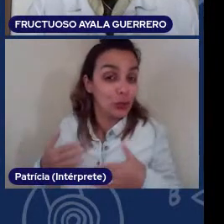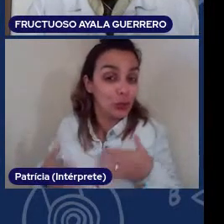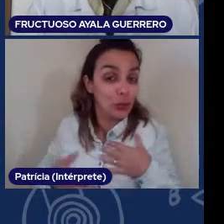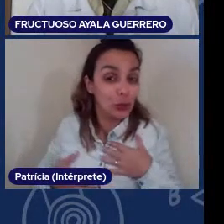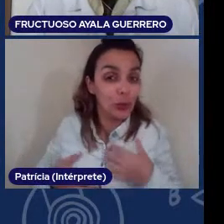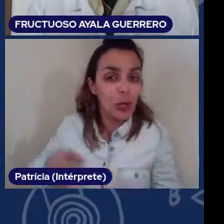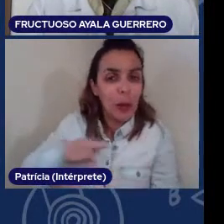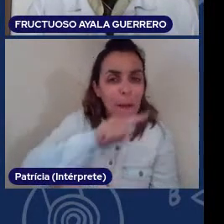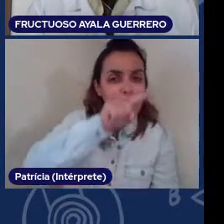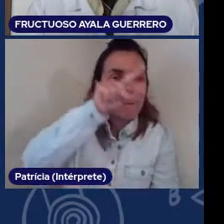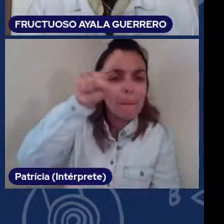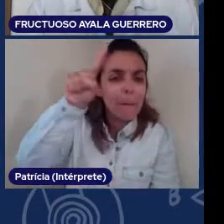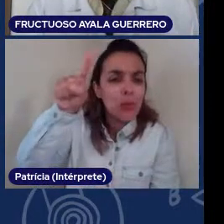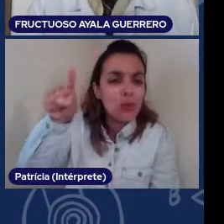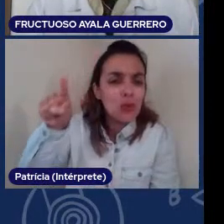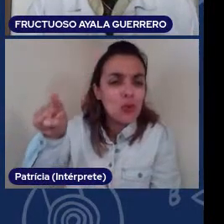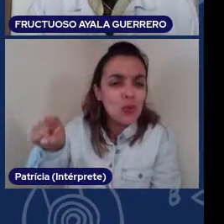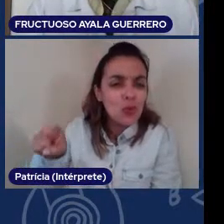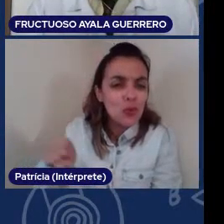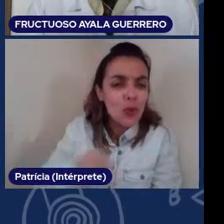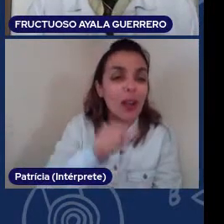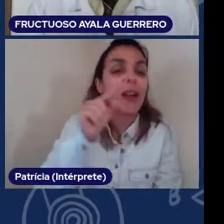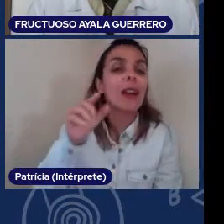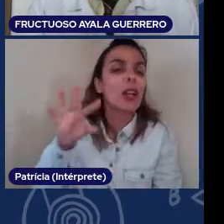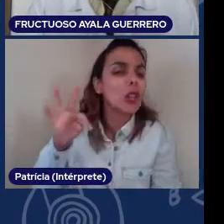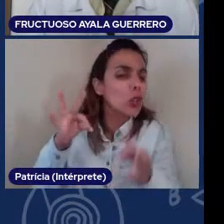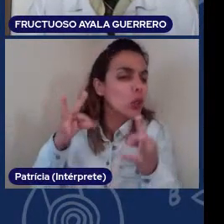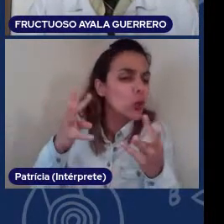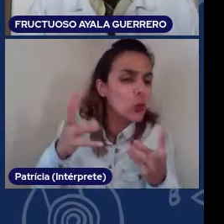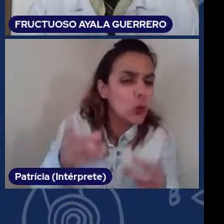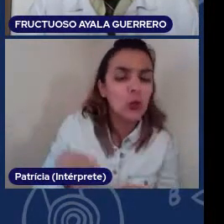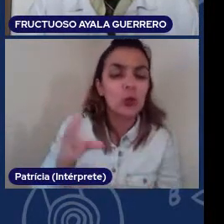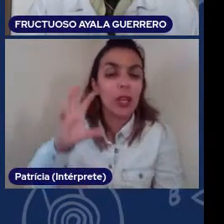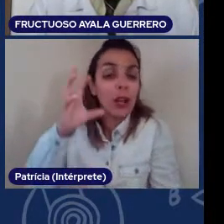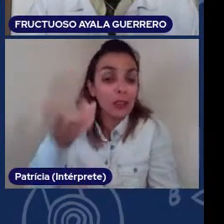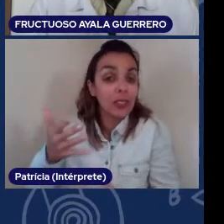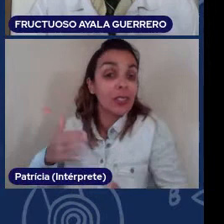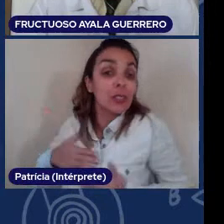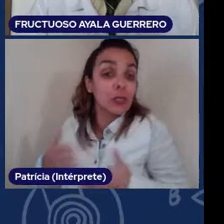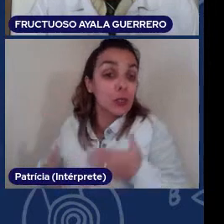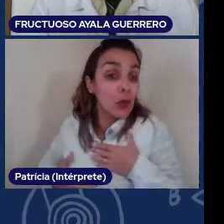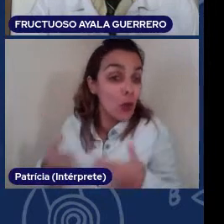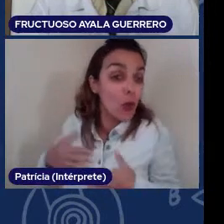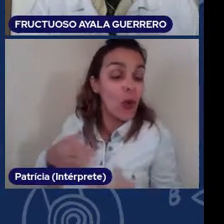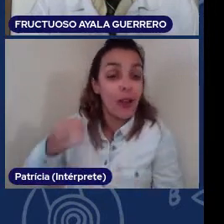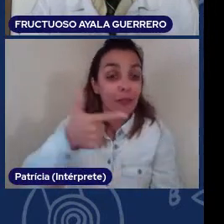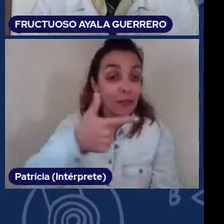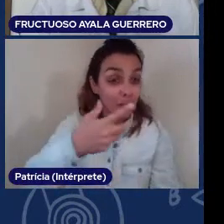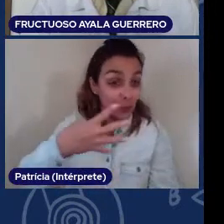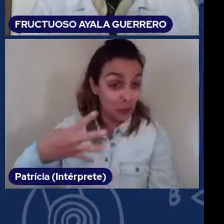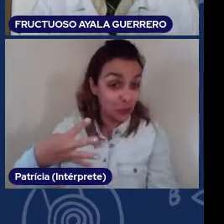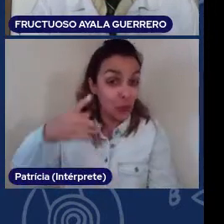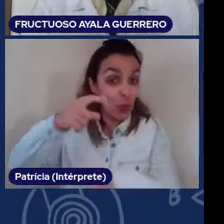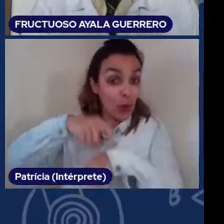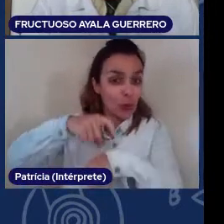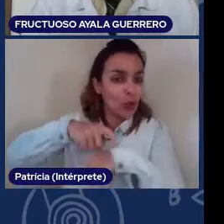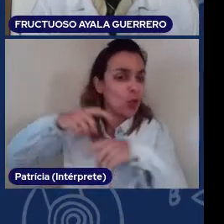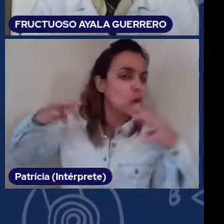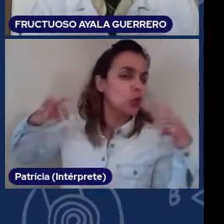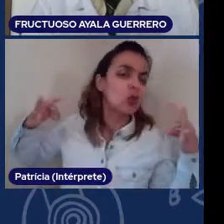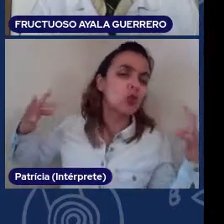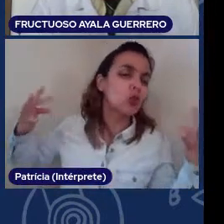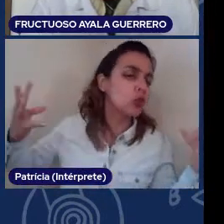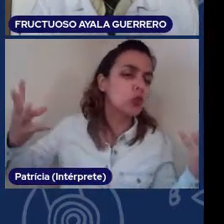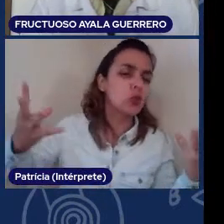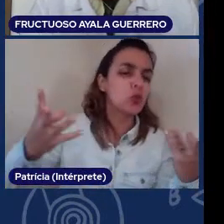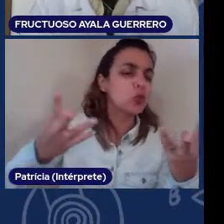todas nuestras funciones, siguiendo el ritmo de las 24 horas, todas las